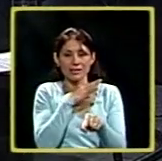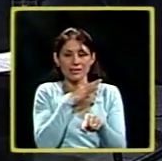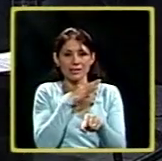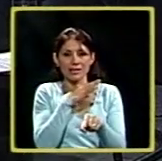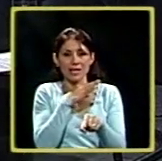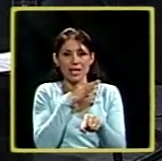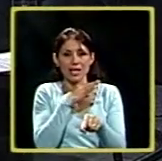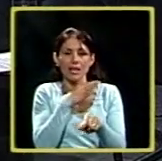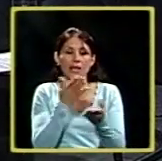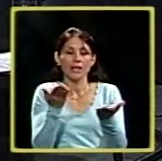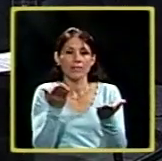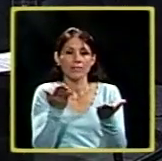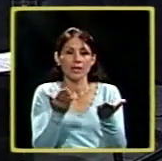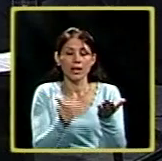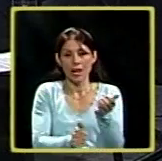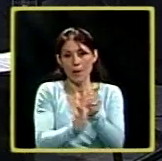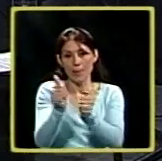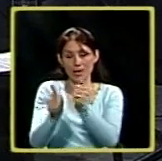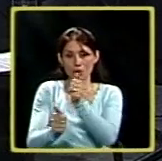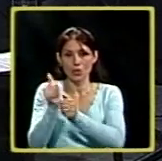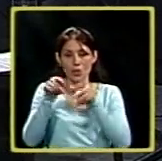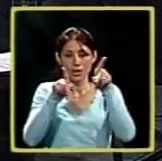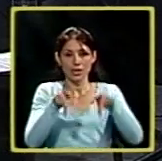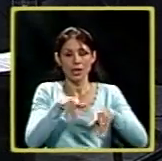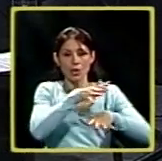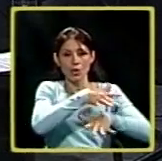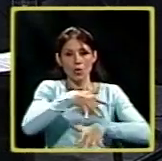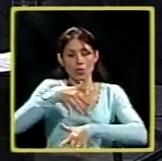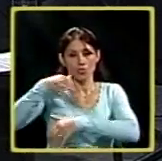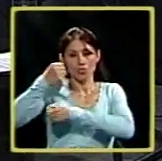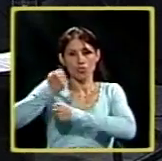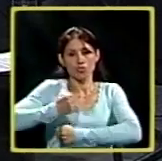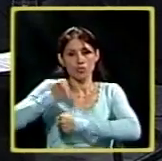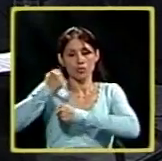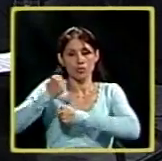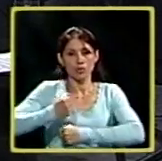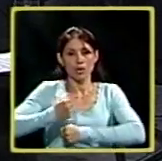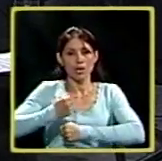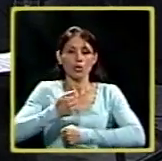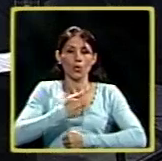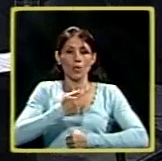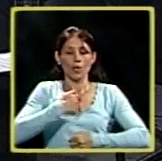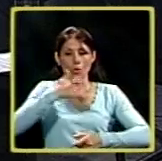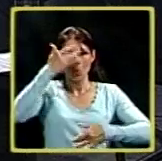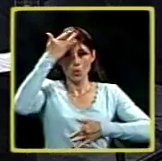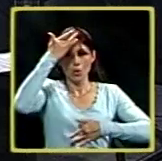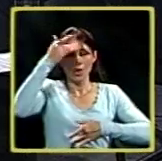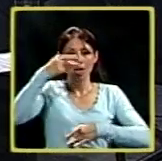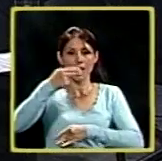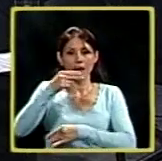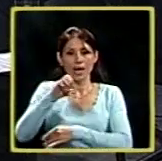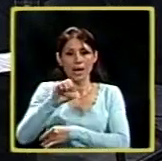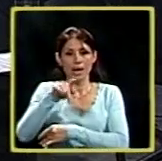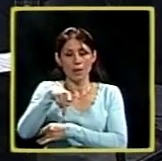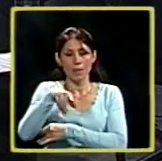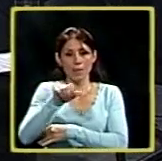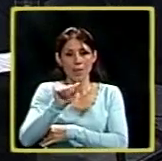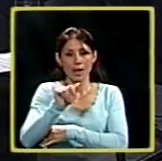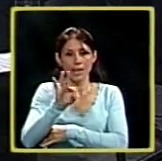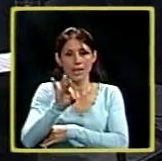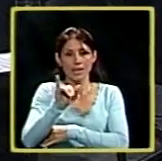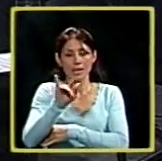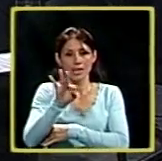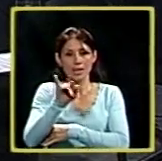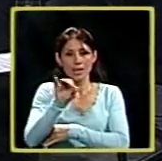y la mayor parte del ejército, de los soldados, hicieron hepatitis, algunos fallecieron, otros se